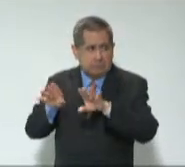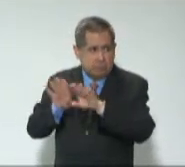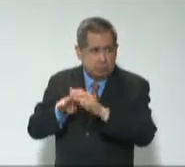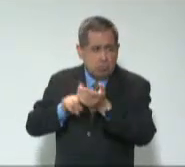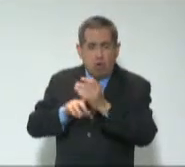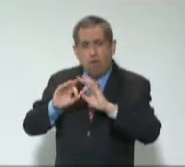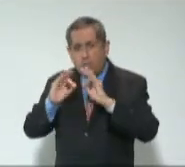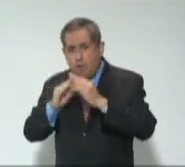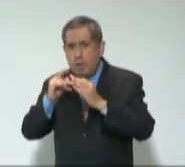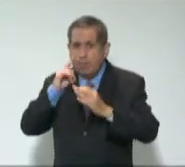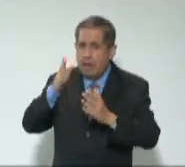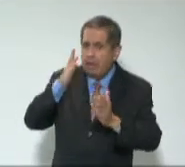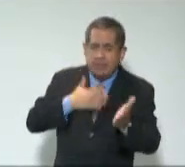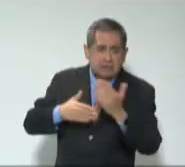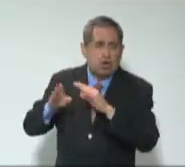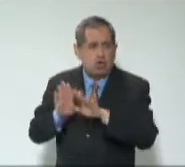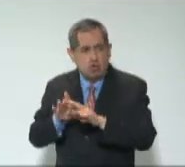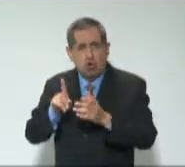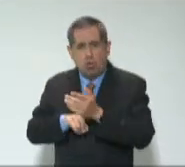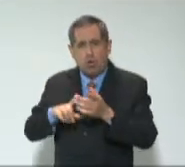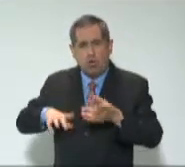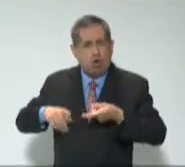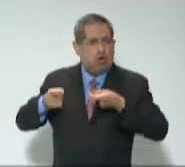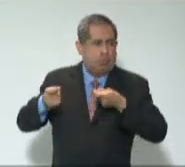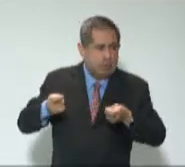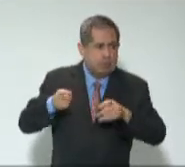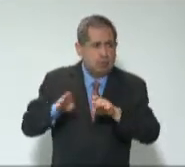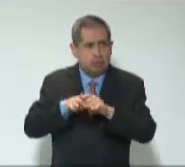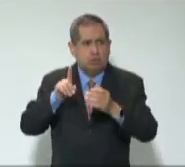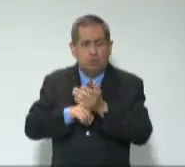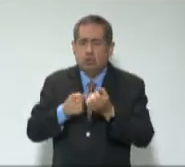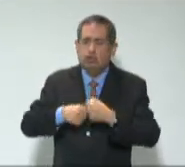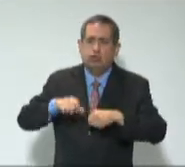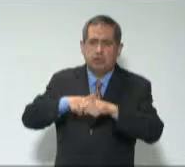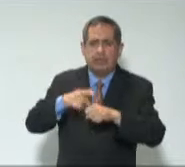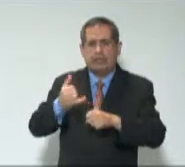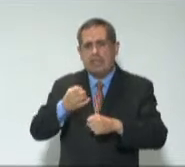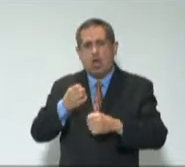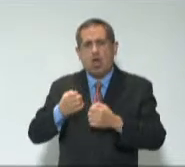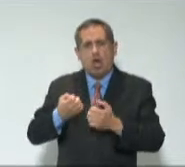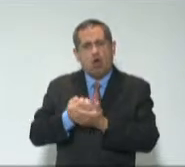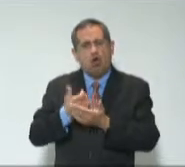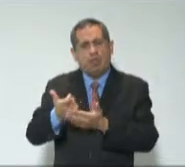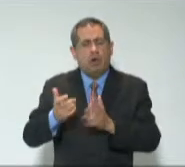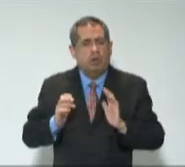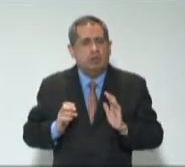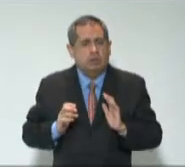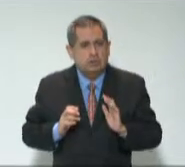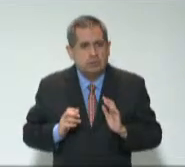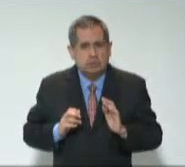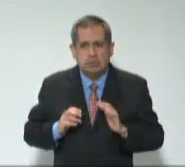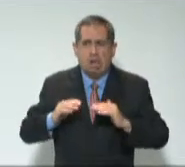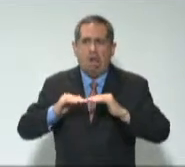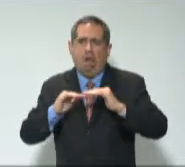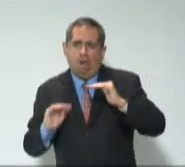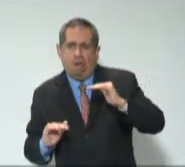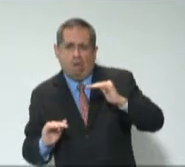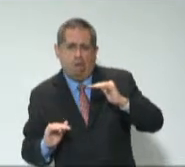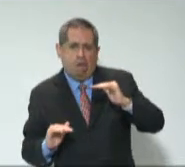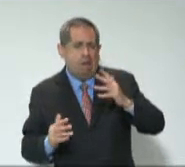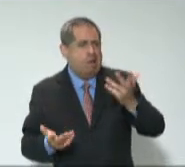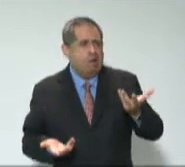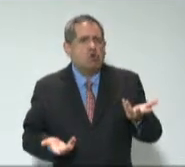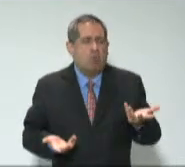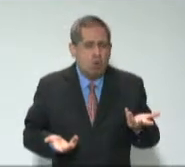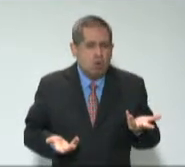modelos de desarrollo o modelos de gobierno o modelos sociales y económicos generadores de desigualdad